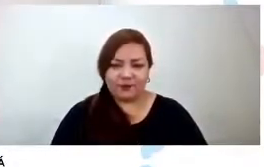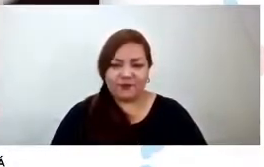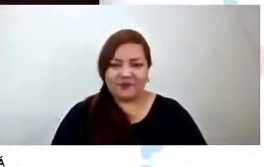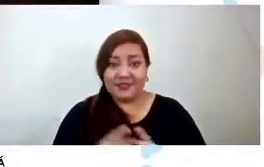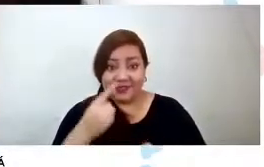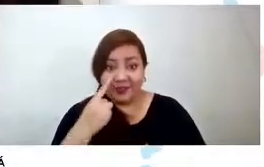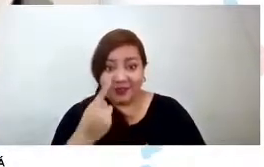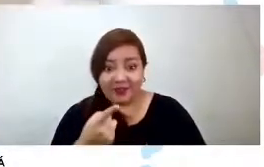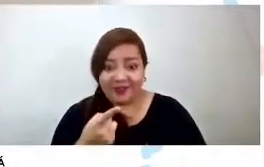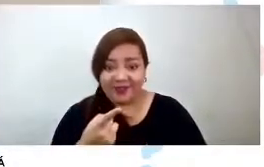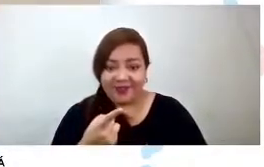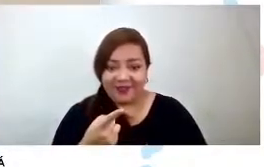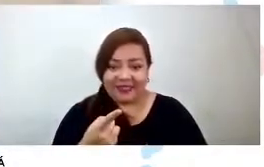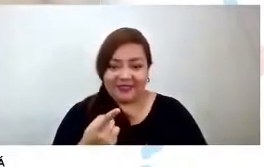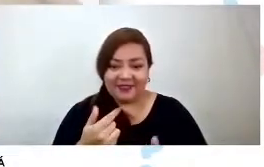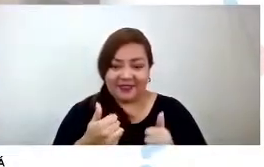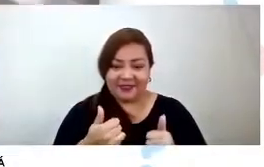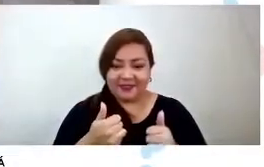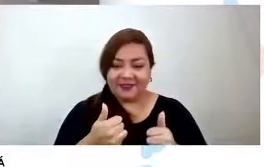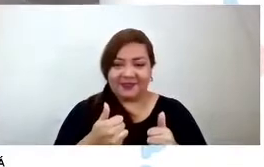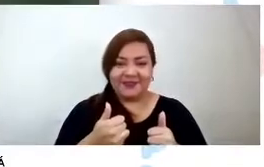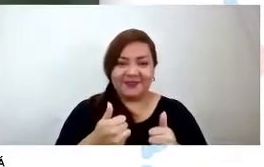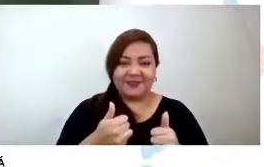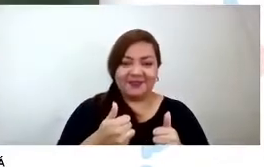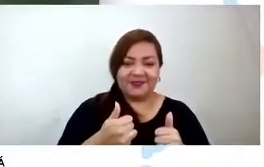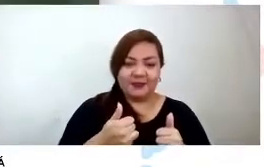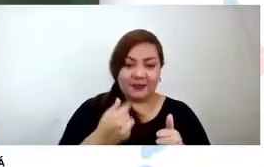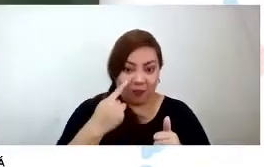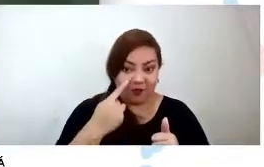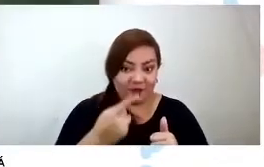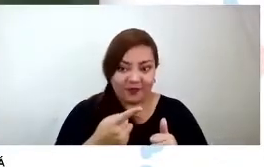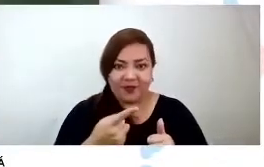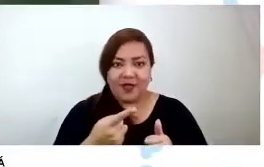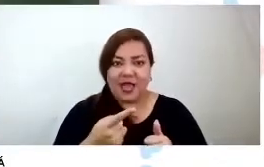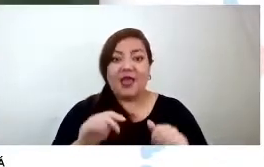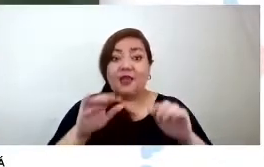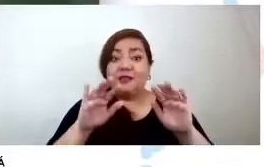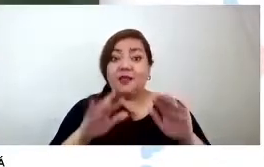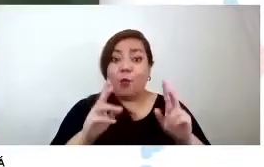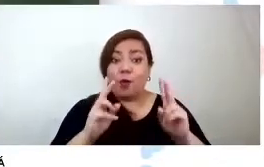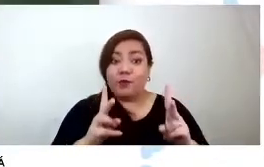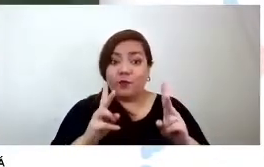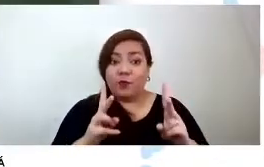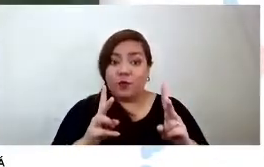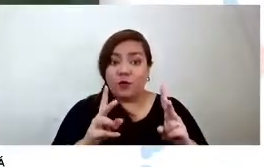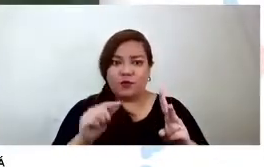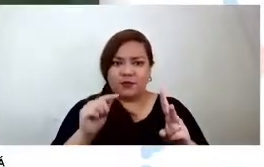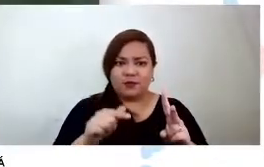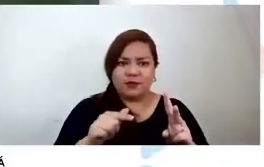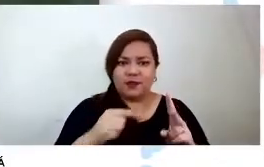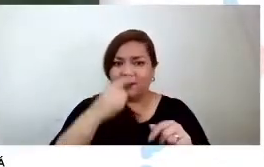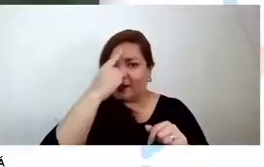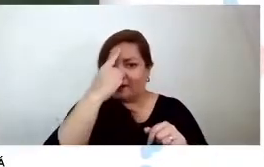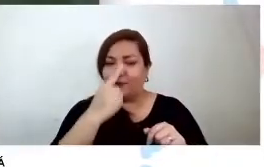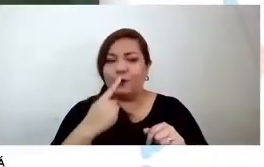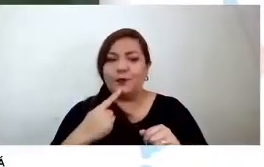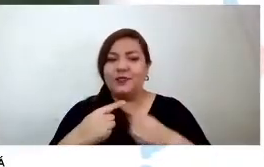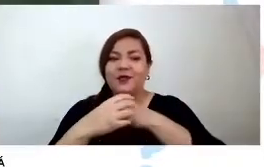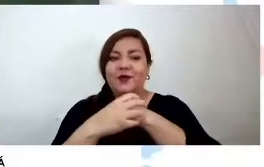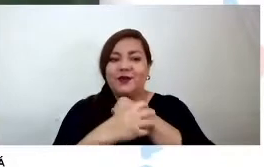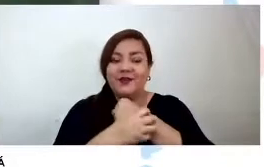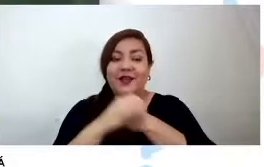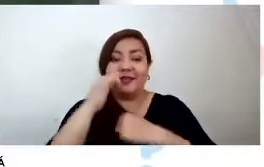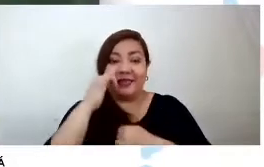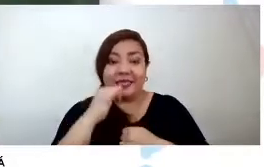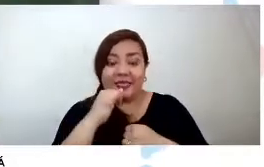ve? Sí. Lo estamos viendo, estamos en vivo desde el Museo Regional de Iquique, gracias ahí